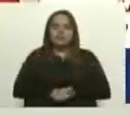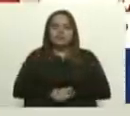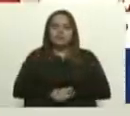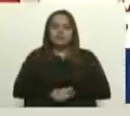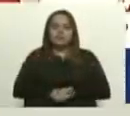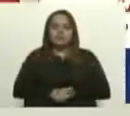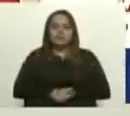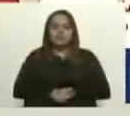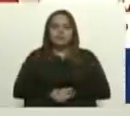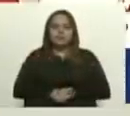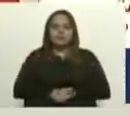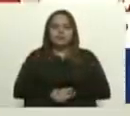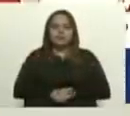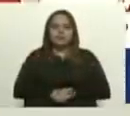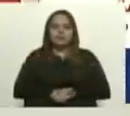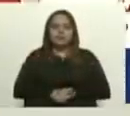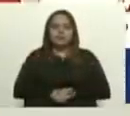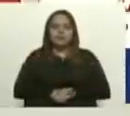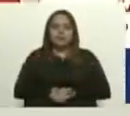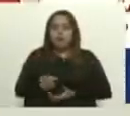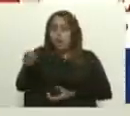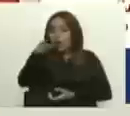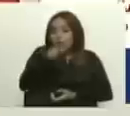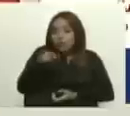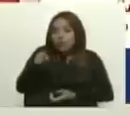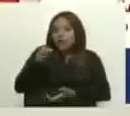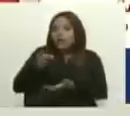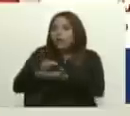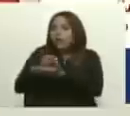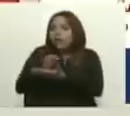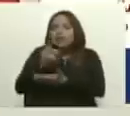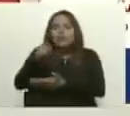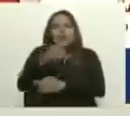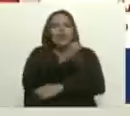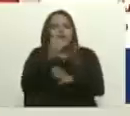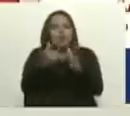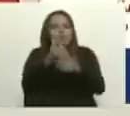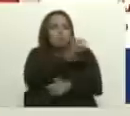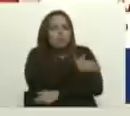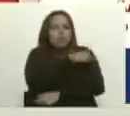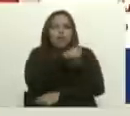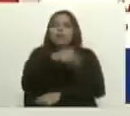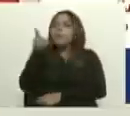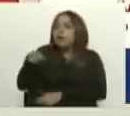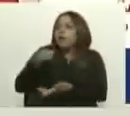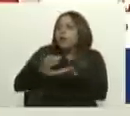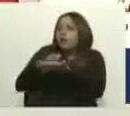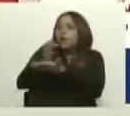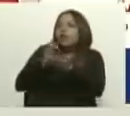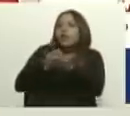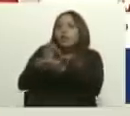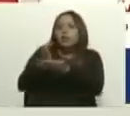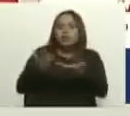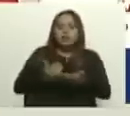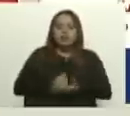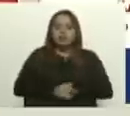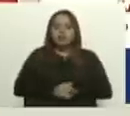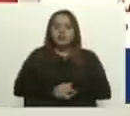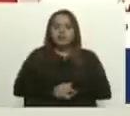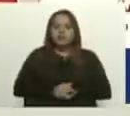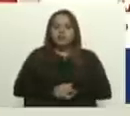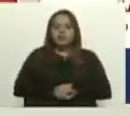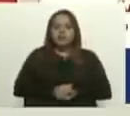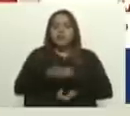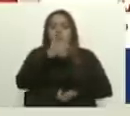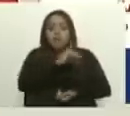Y cuando consigue lacayos, quinta columna en algunos países, son capaces de hacer lo que estaba haciendo